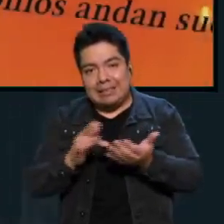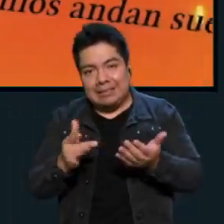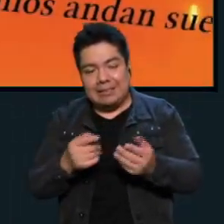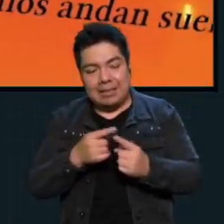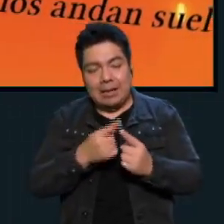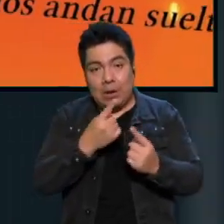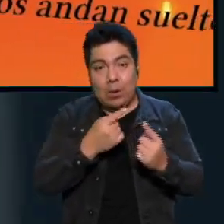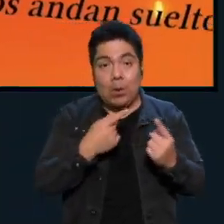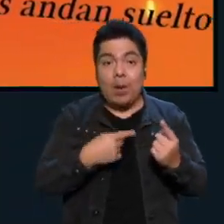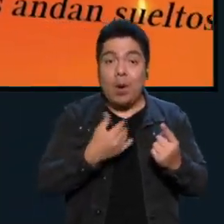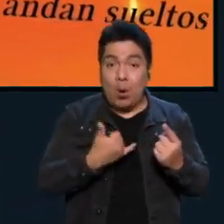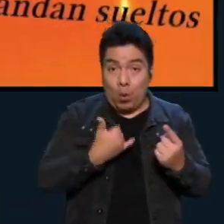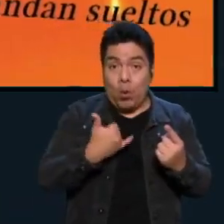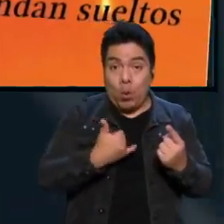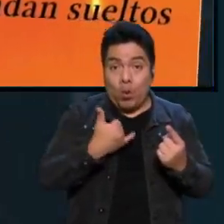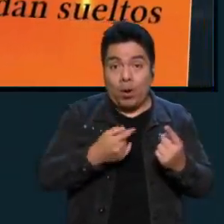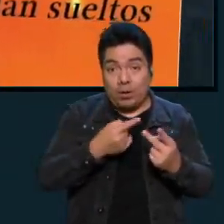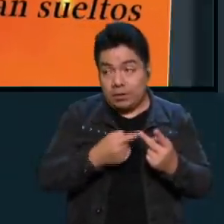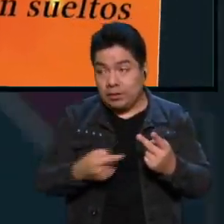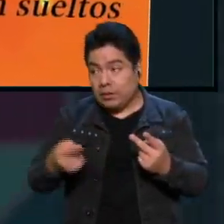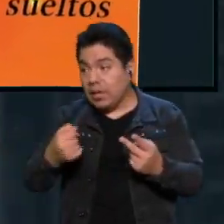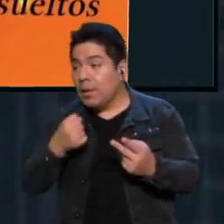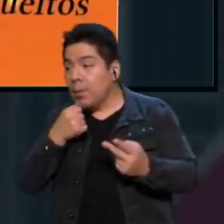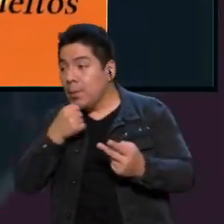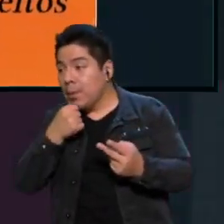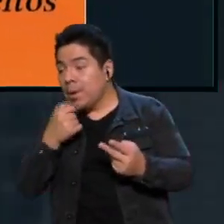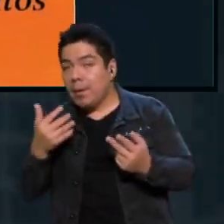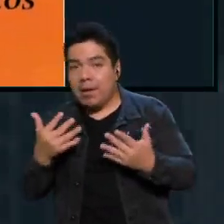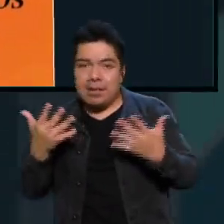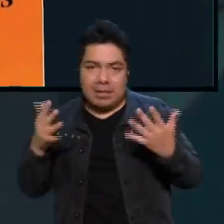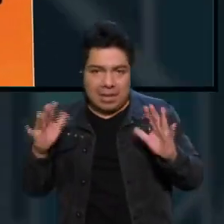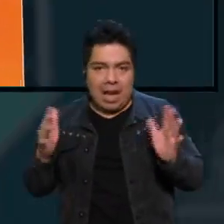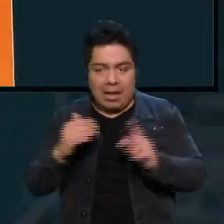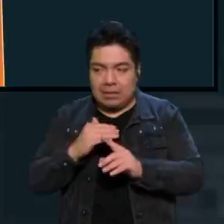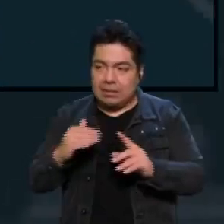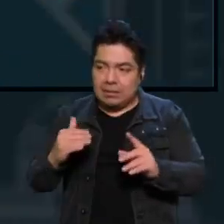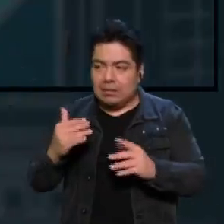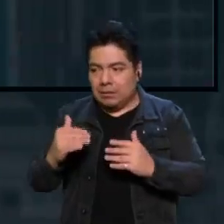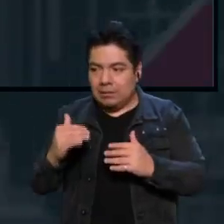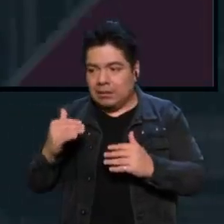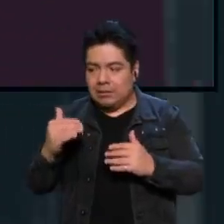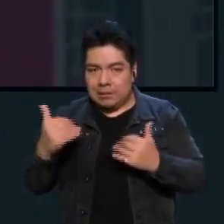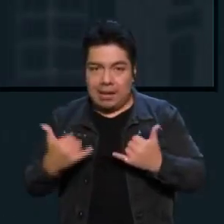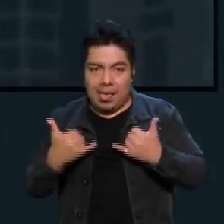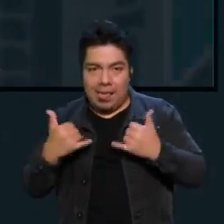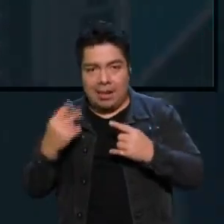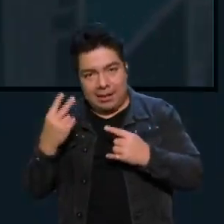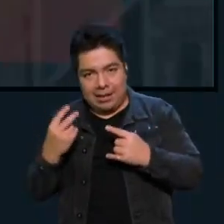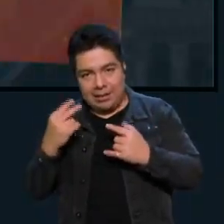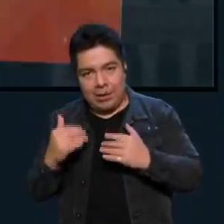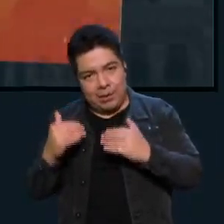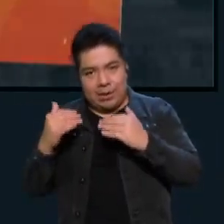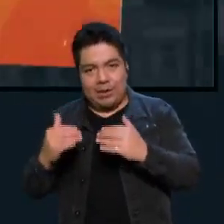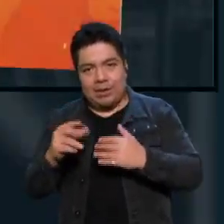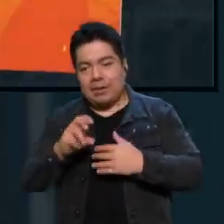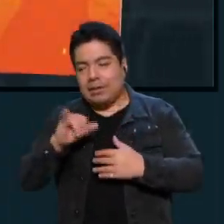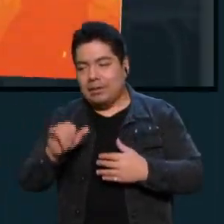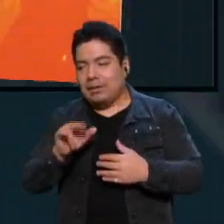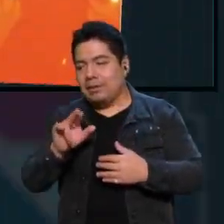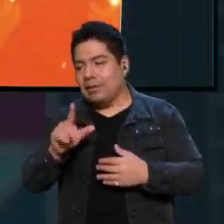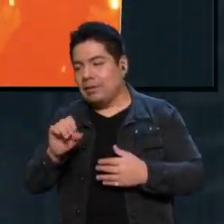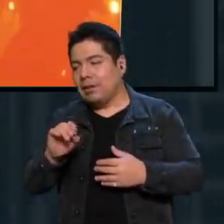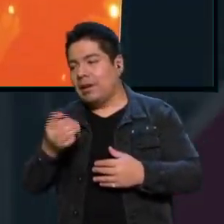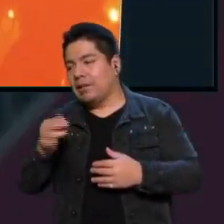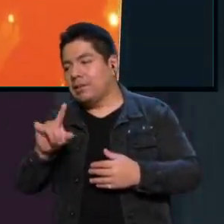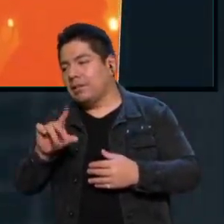un periodista joven y un periodista, pues que bueno, que está en su segunda juventud, digamos que es Julio Hernández